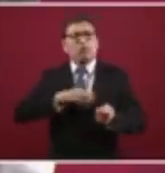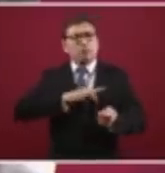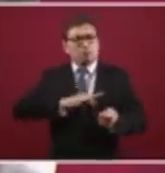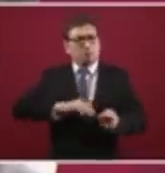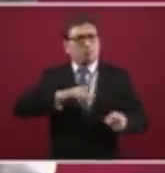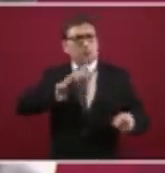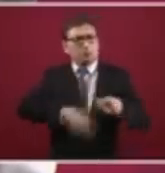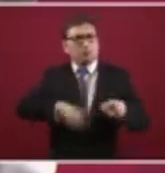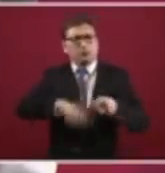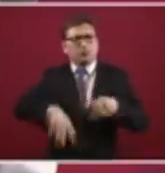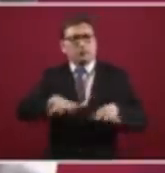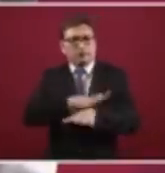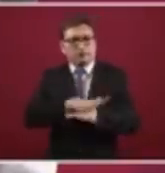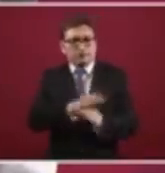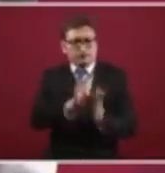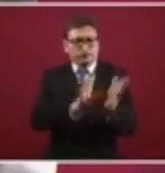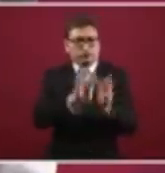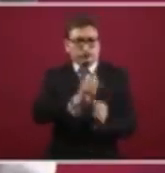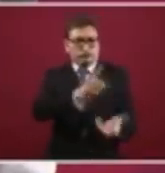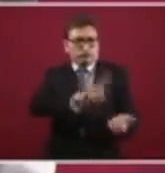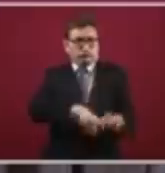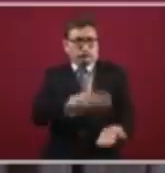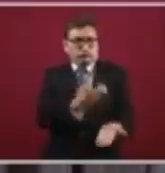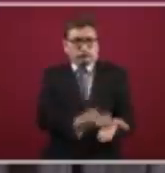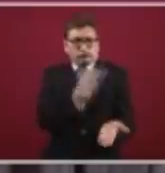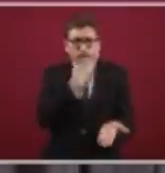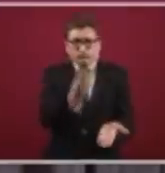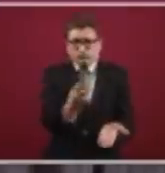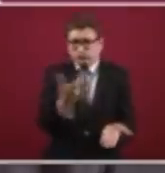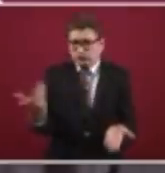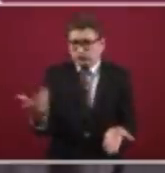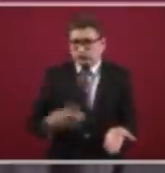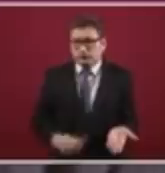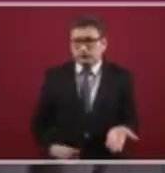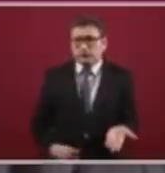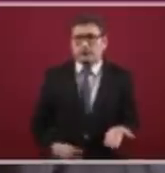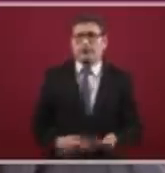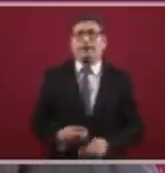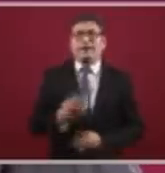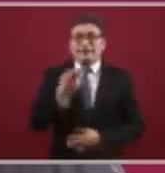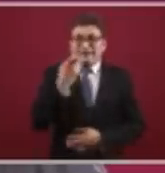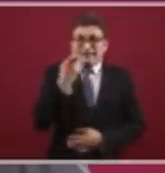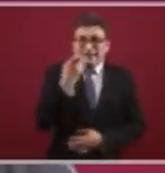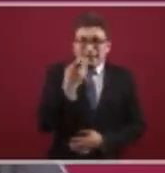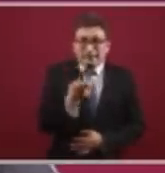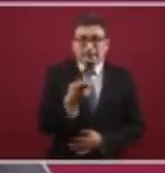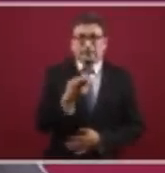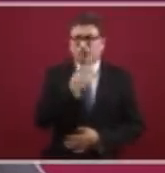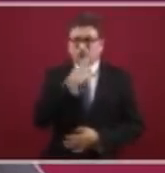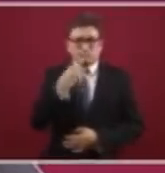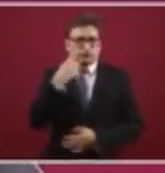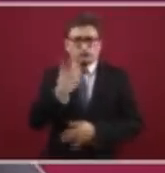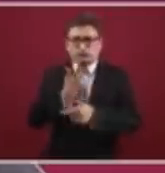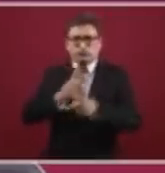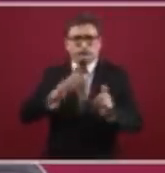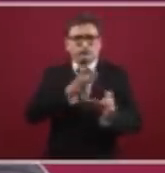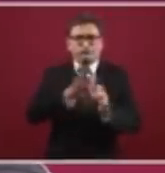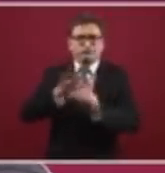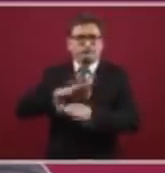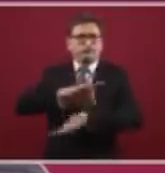eso lo establece la constitución y esa es la esencia de la democracia participativa